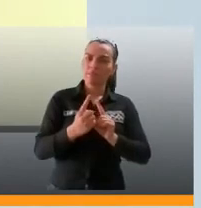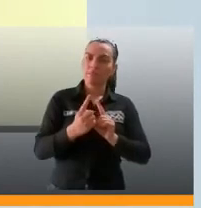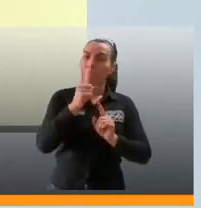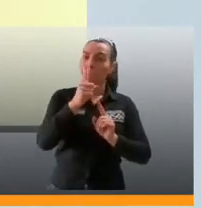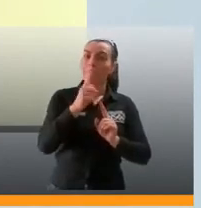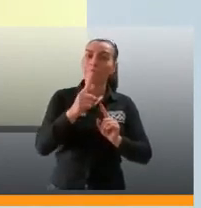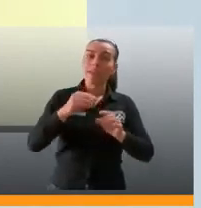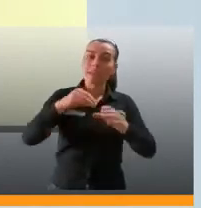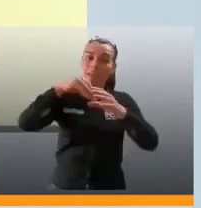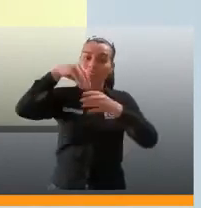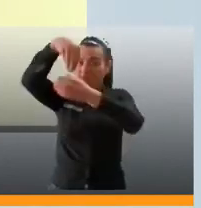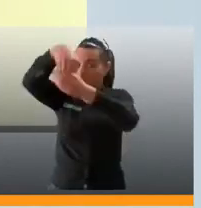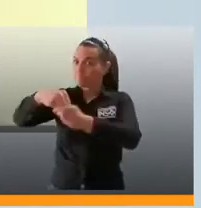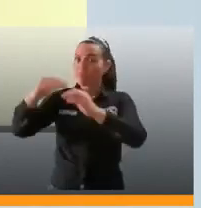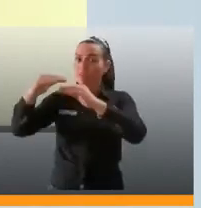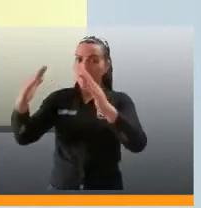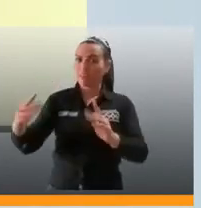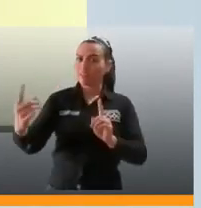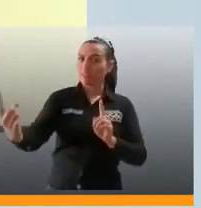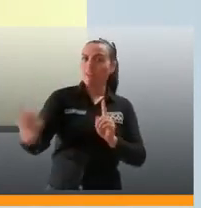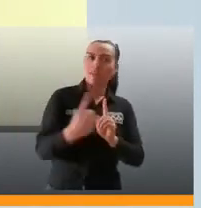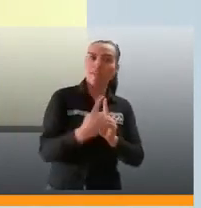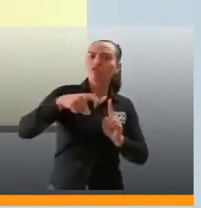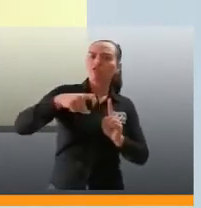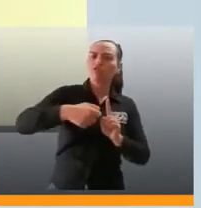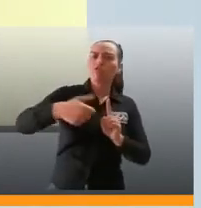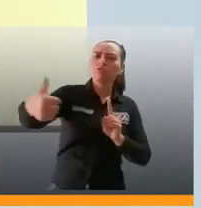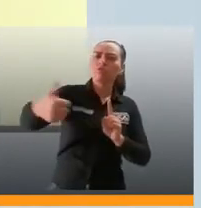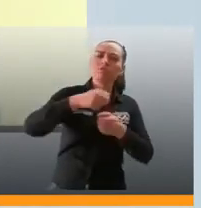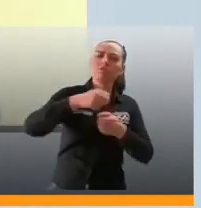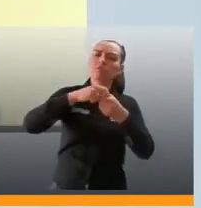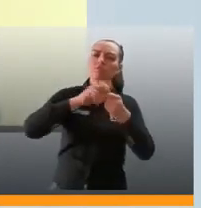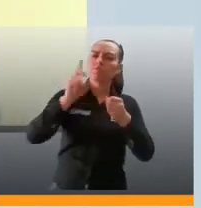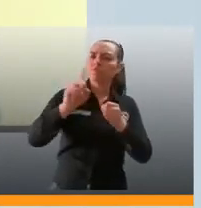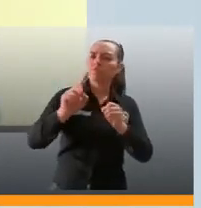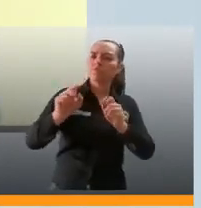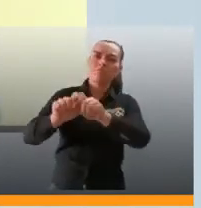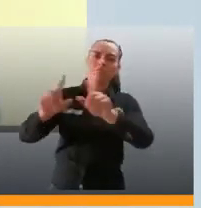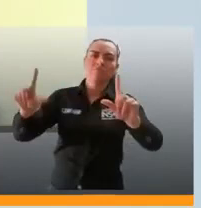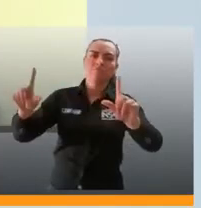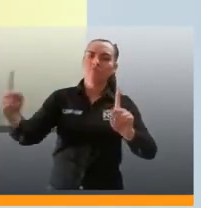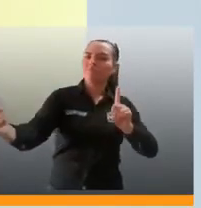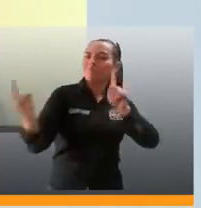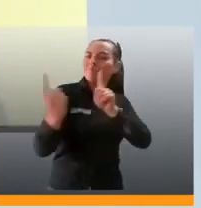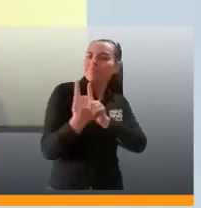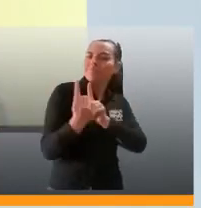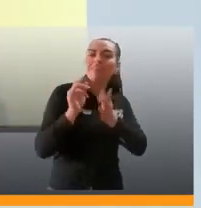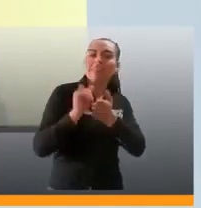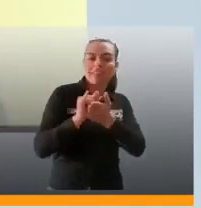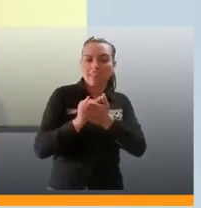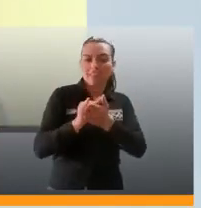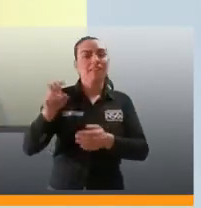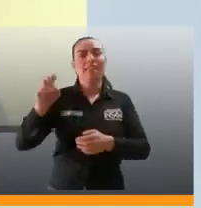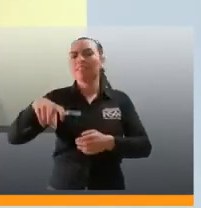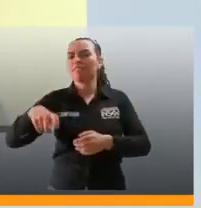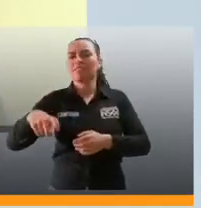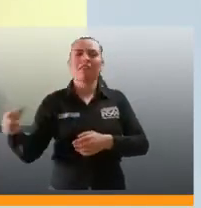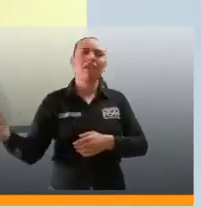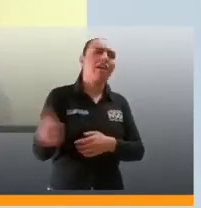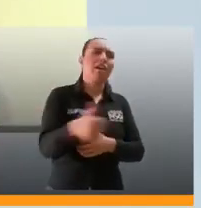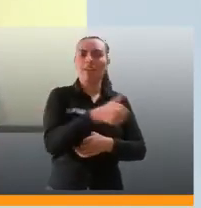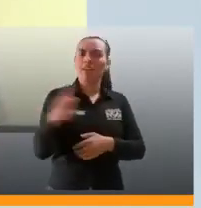aquellos estudiantes que tengan dificultades o que estén viajando. Y entonces lo ideal entonces